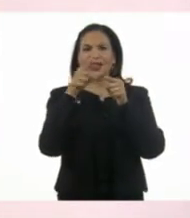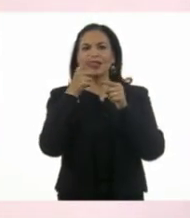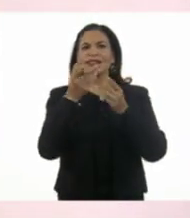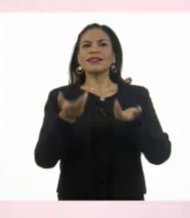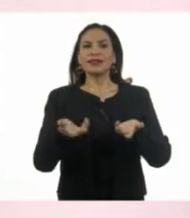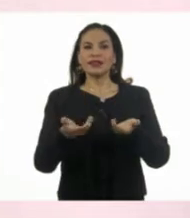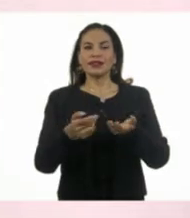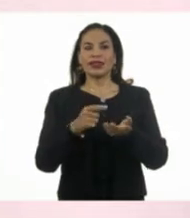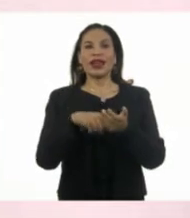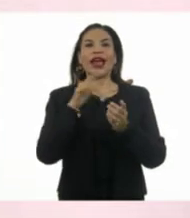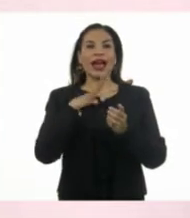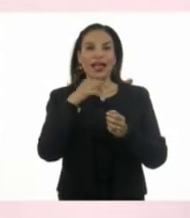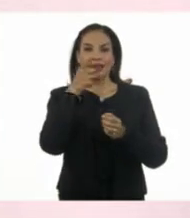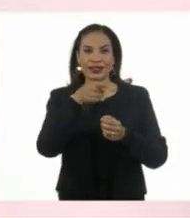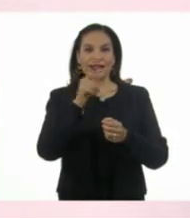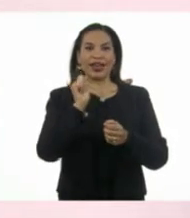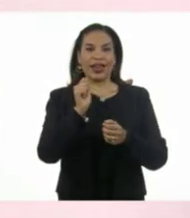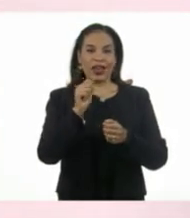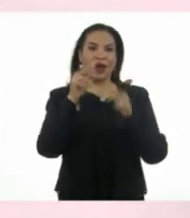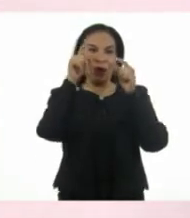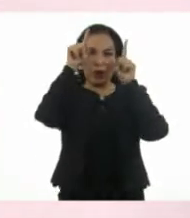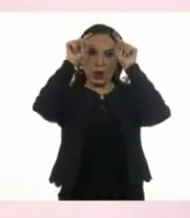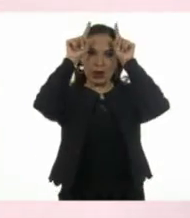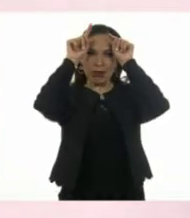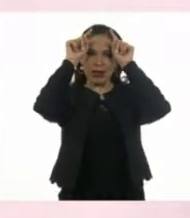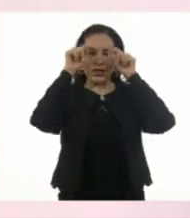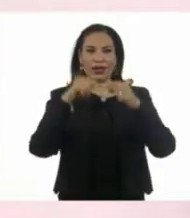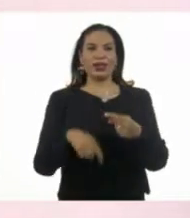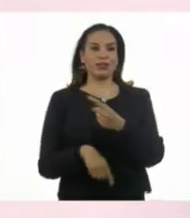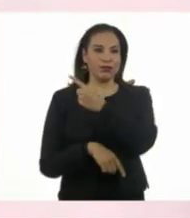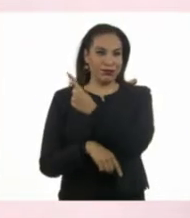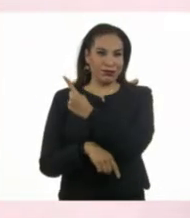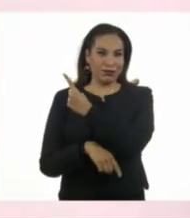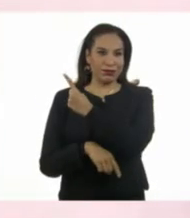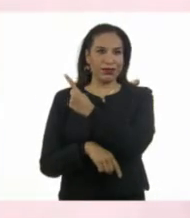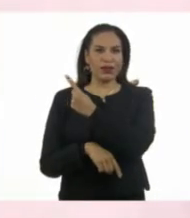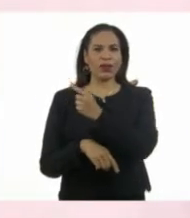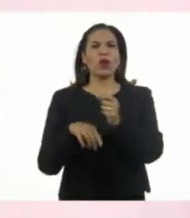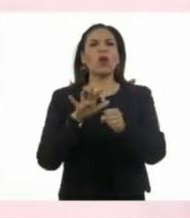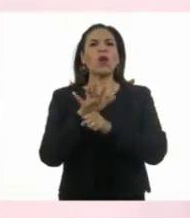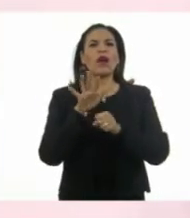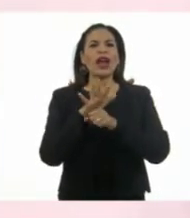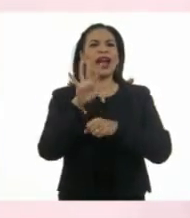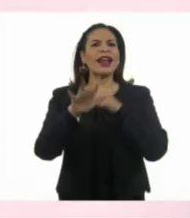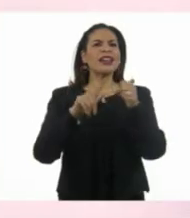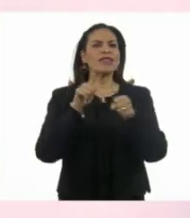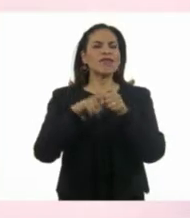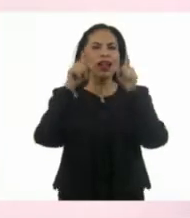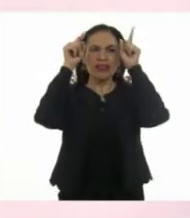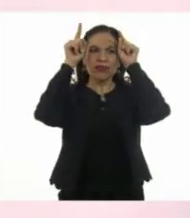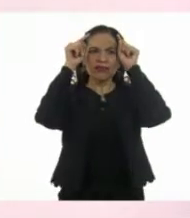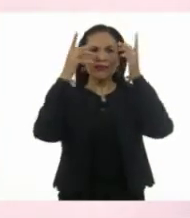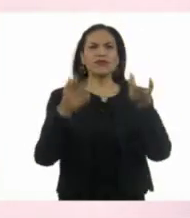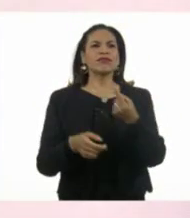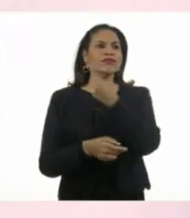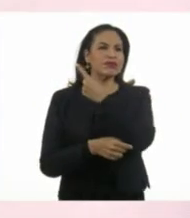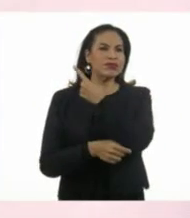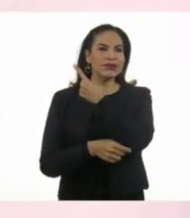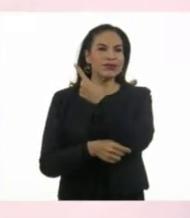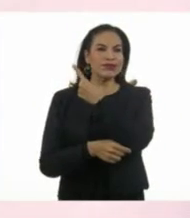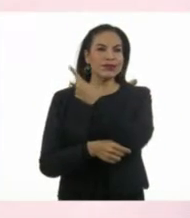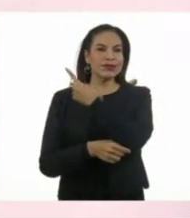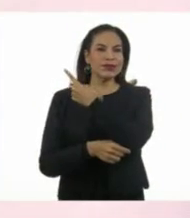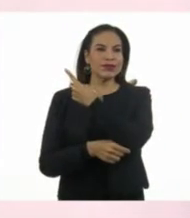dice hormiga. Ahora, ¿cuál será el animal de la hormiga? Este,